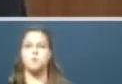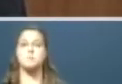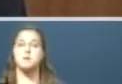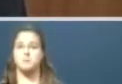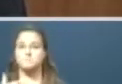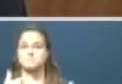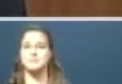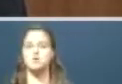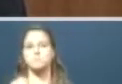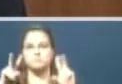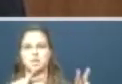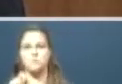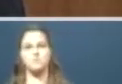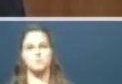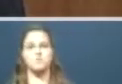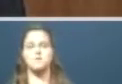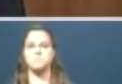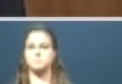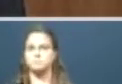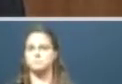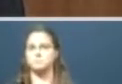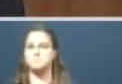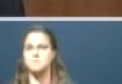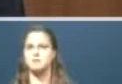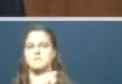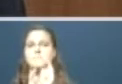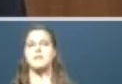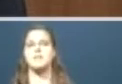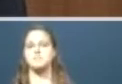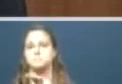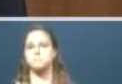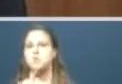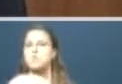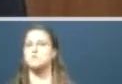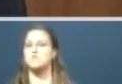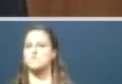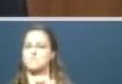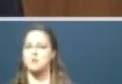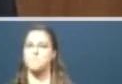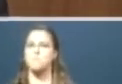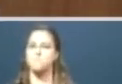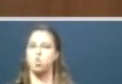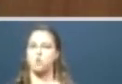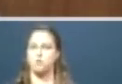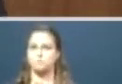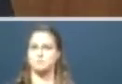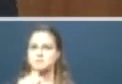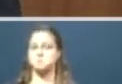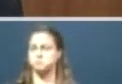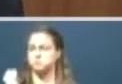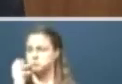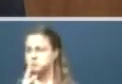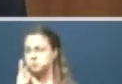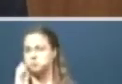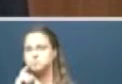quizá el elemento más clave para la transformación modernización y crecimiento de nuestro modelo productivo en los últimos años hemos insistido en que